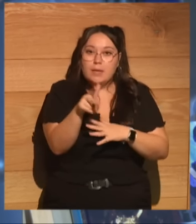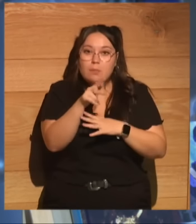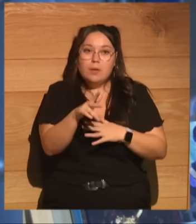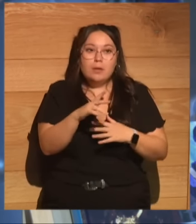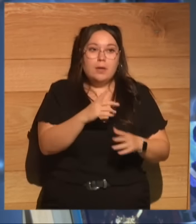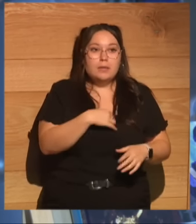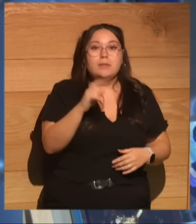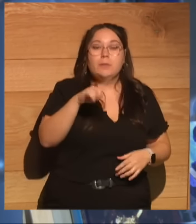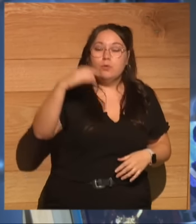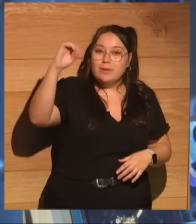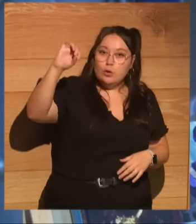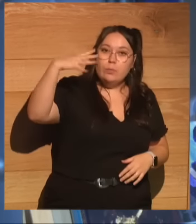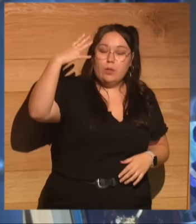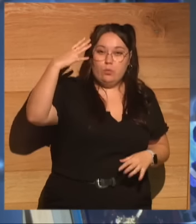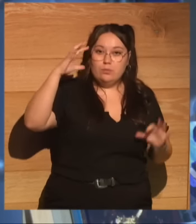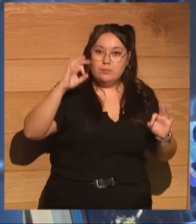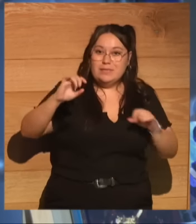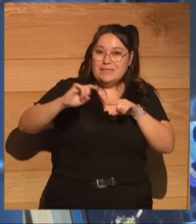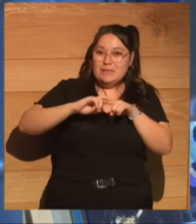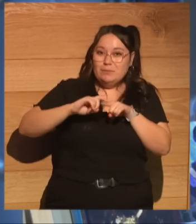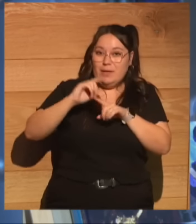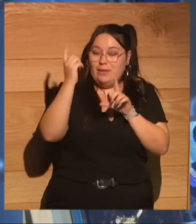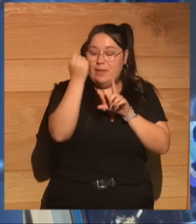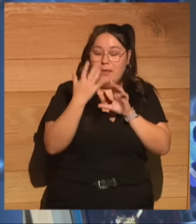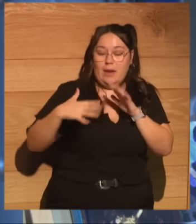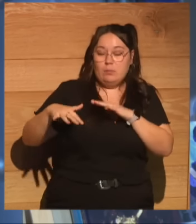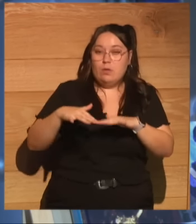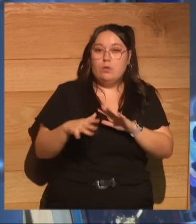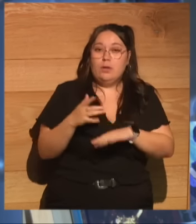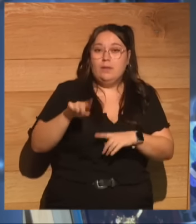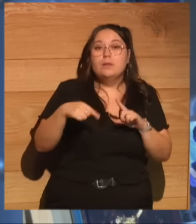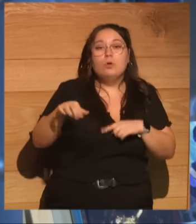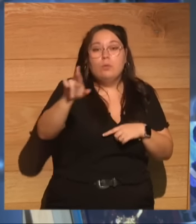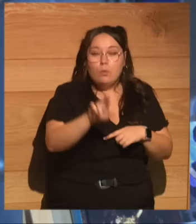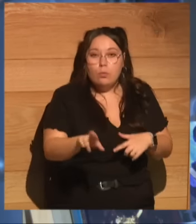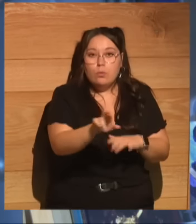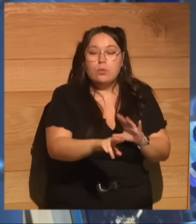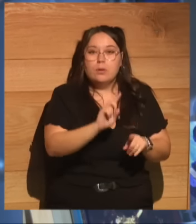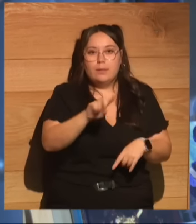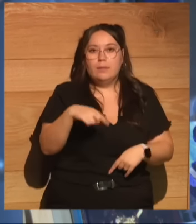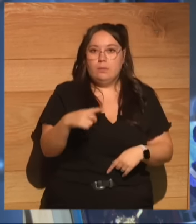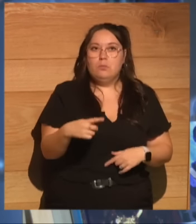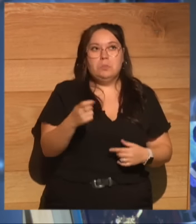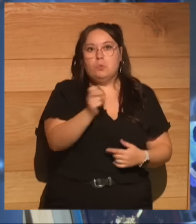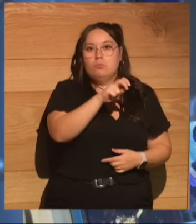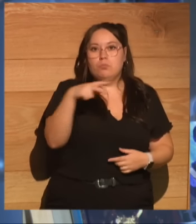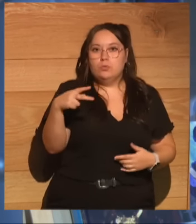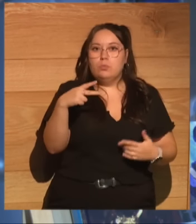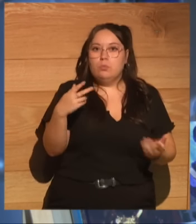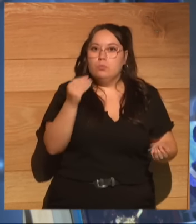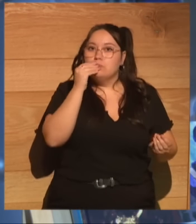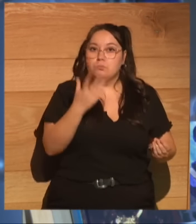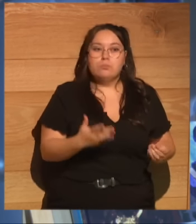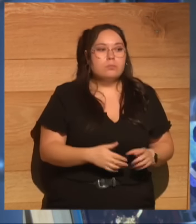reacciones, iluminación propia de la animación, algo que va a ir repitiendo después y en ese sentido resulta muy seminal,